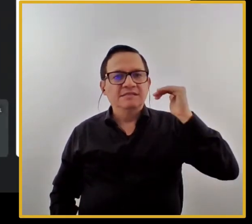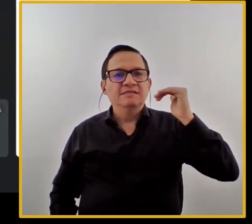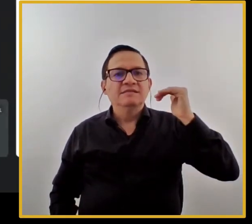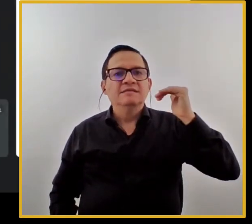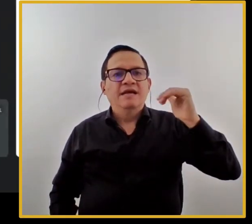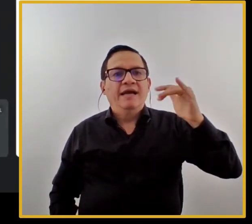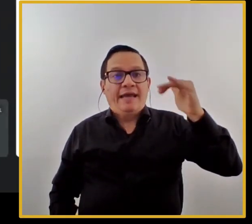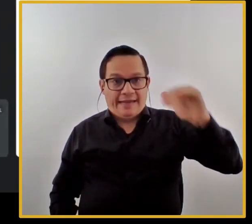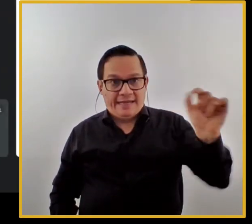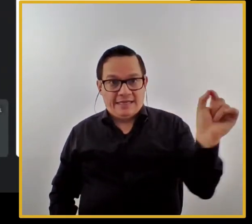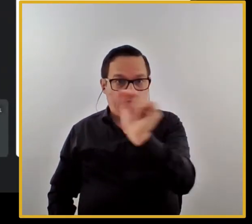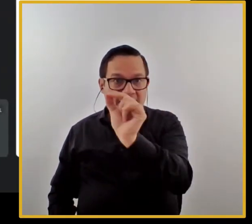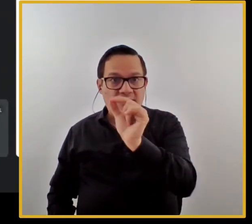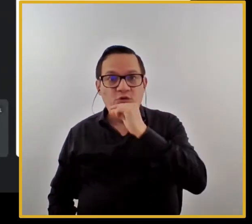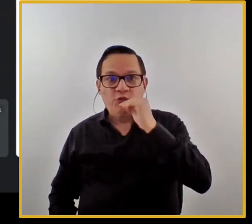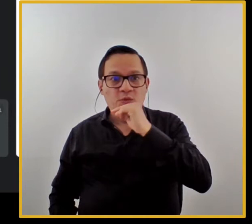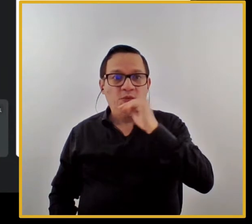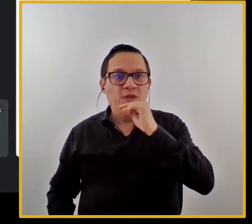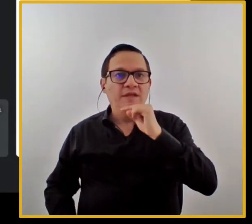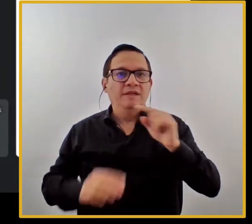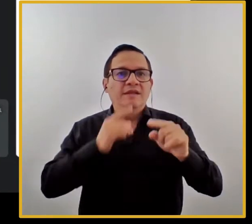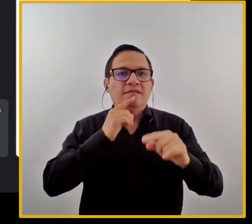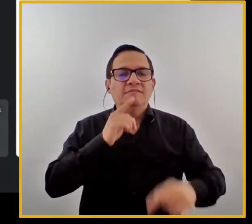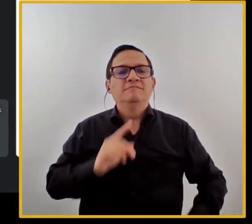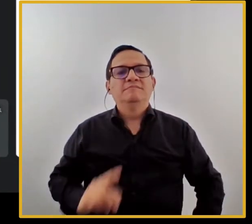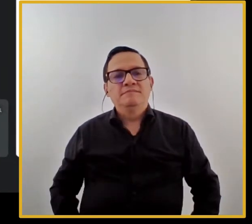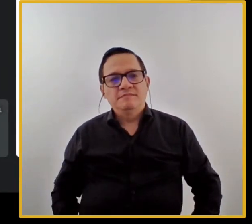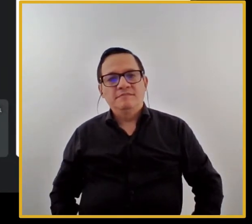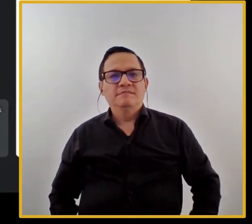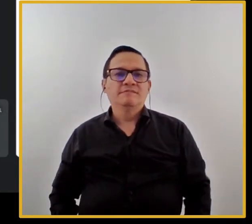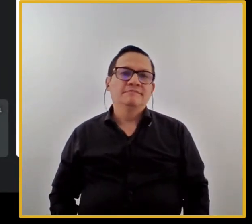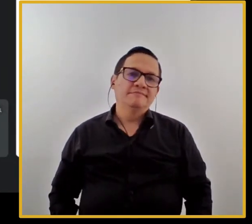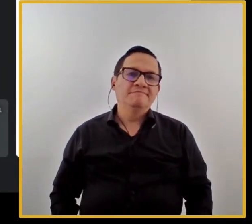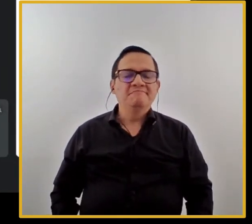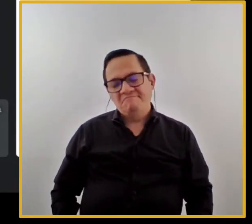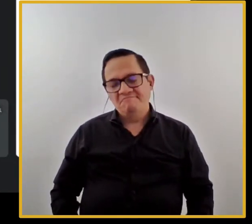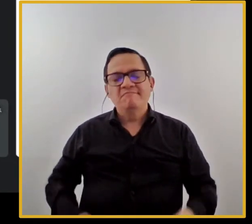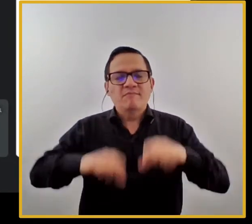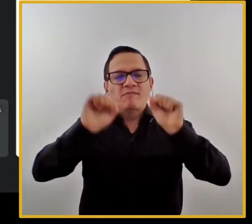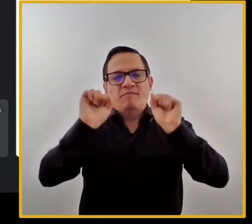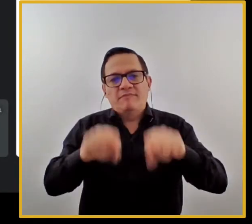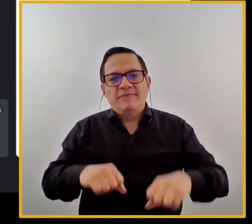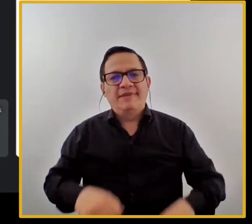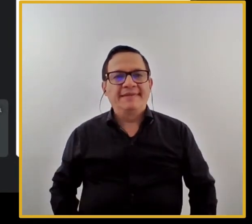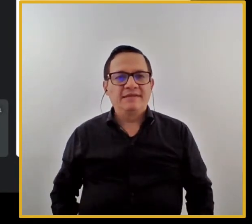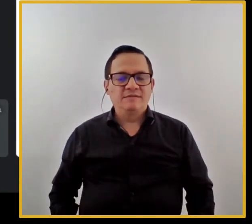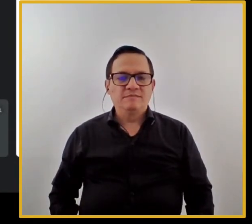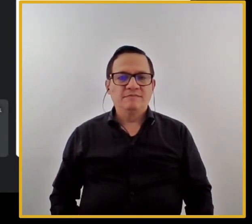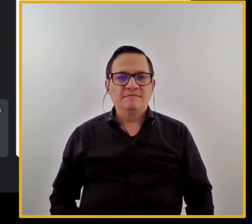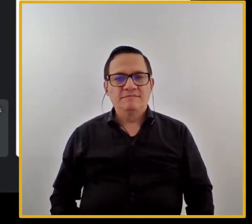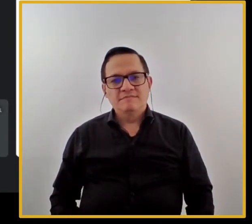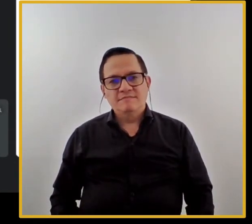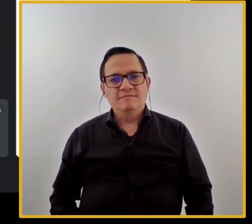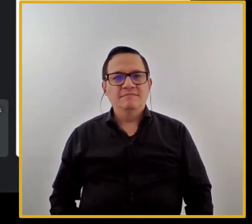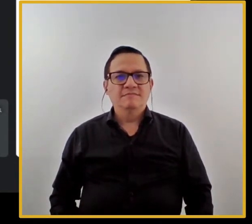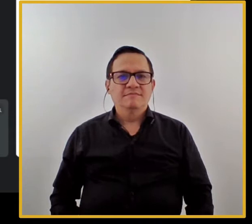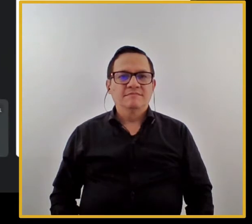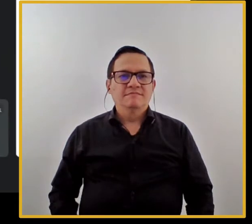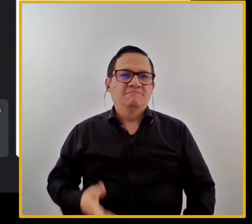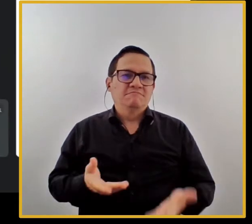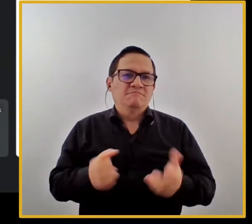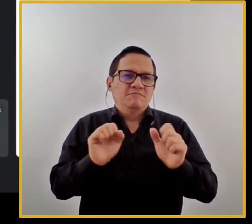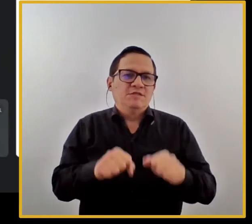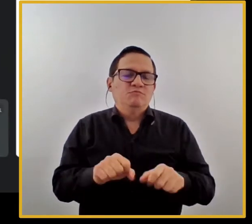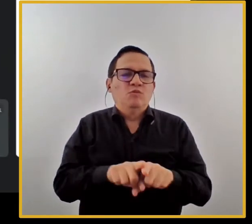Acá. Exacto, ahí. Sí, también yo lo puedo colocar. ¿no? Okay. Sí, se puede, yo lo puedo, eso yo lo puedo expresar como